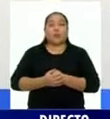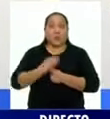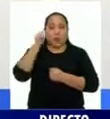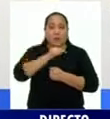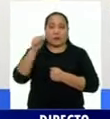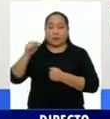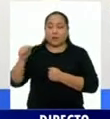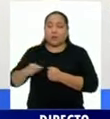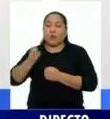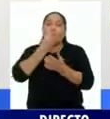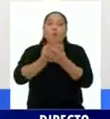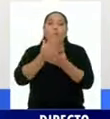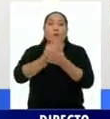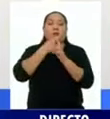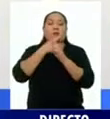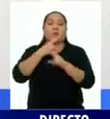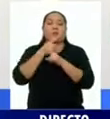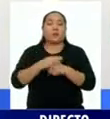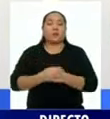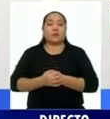estos buenos resultados